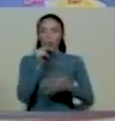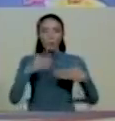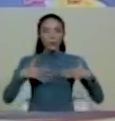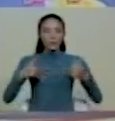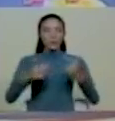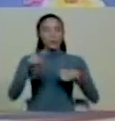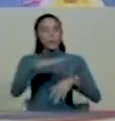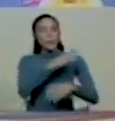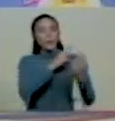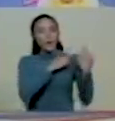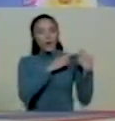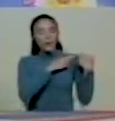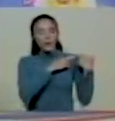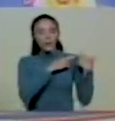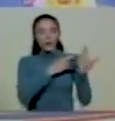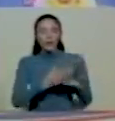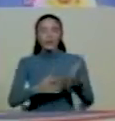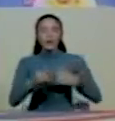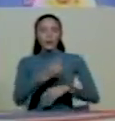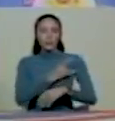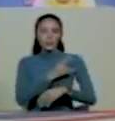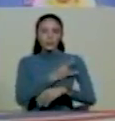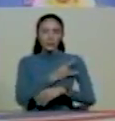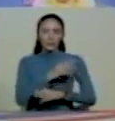rector de la Universidad de las Ciencias de la Salud,